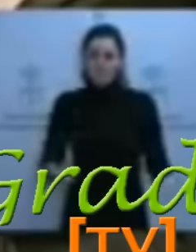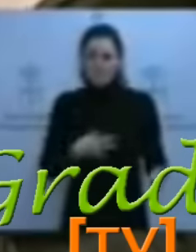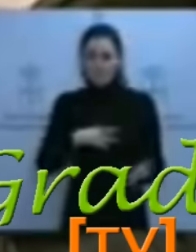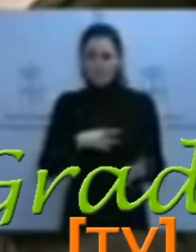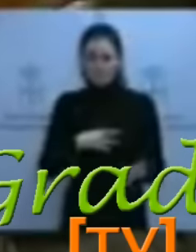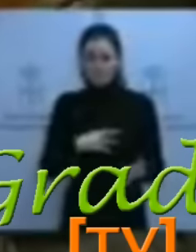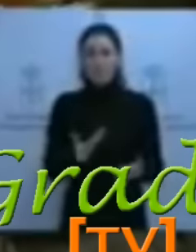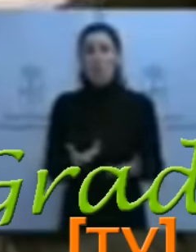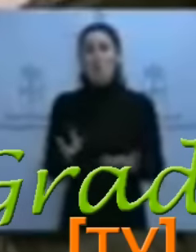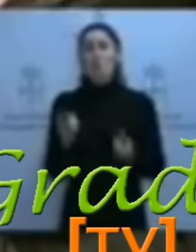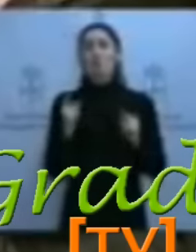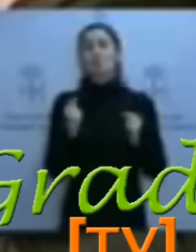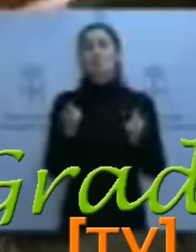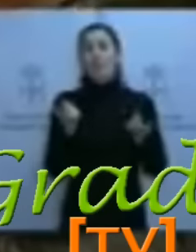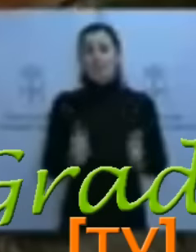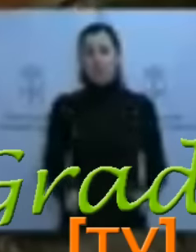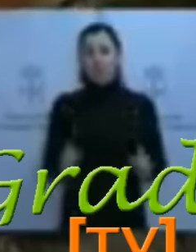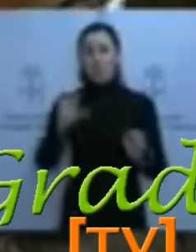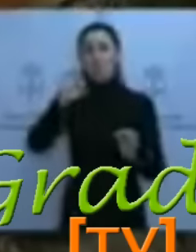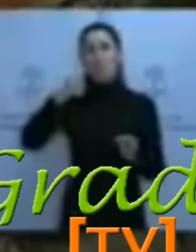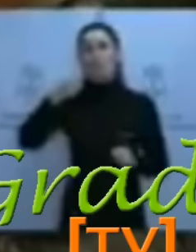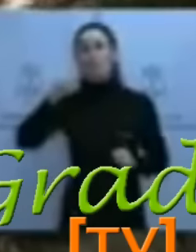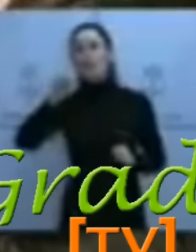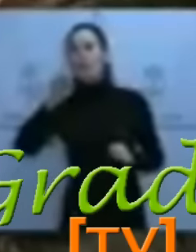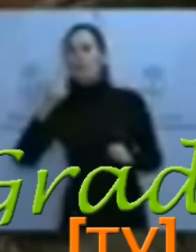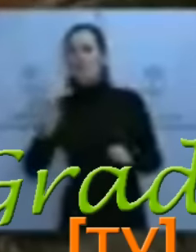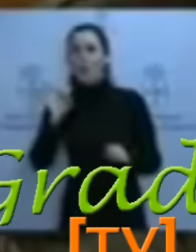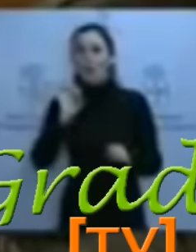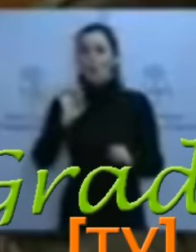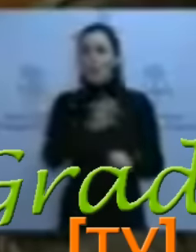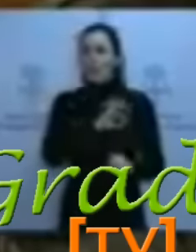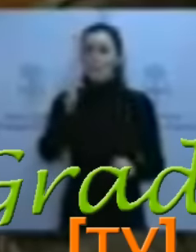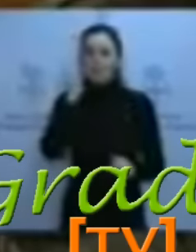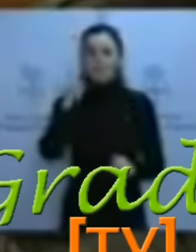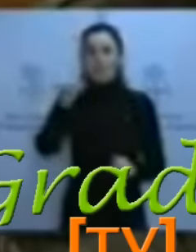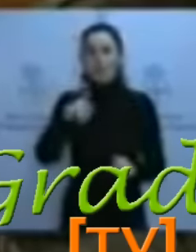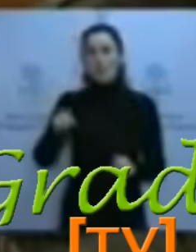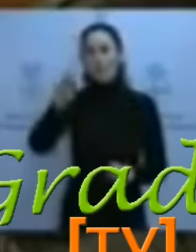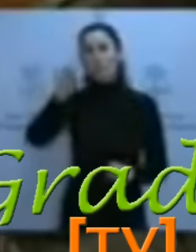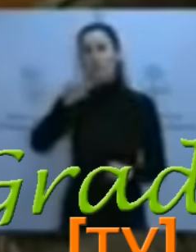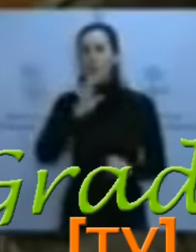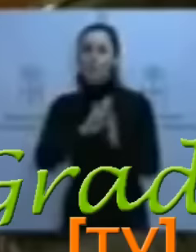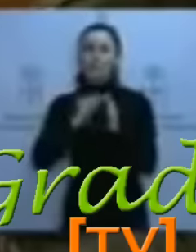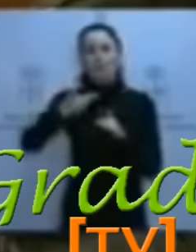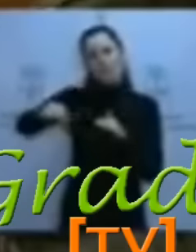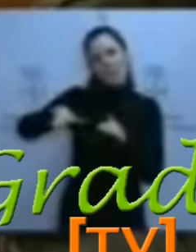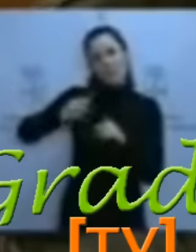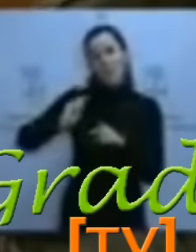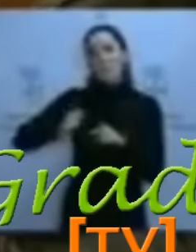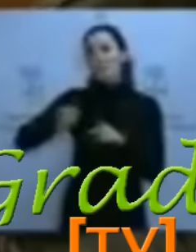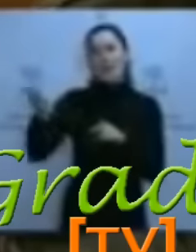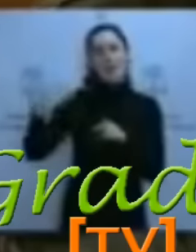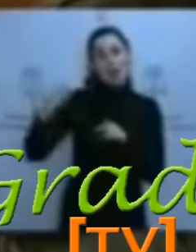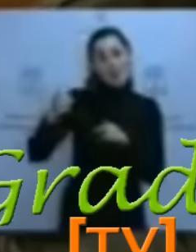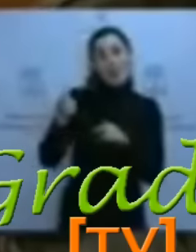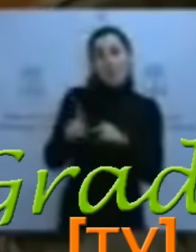que cobró millonariamente de Sogepsa, o la señora López Tirado, que está apartada vía penal de empleo y sueldo por